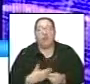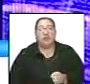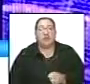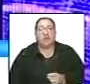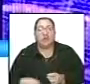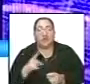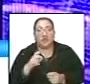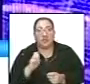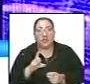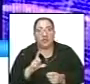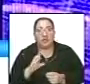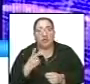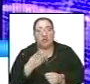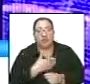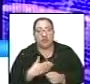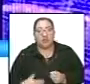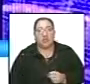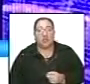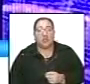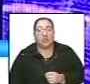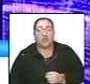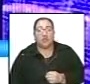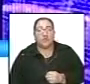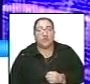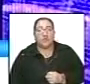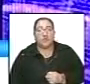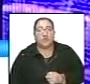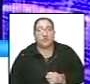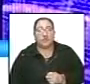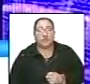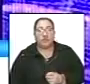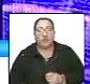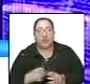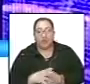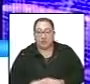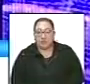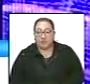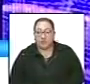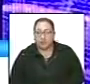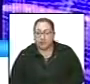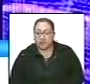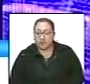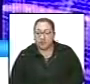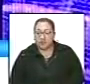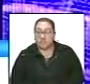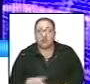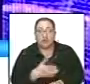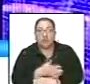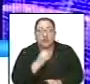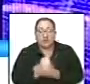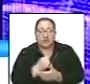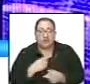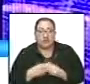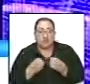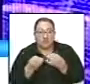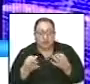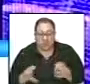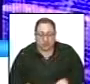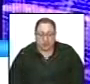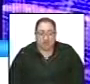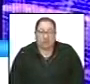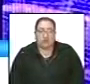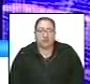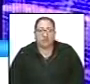presidencia, vicepresidencias y a congresistas de la República. Esto fue aprobado por